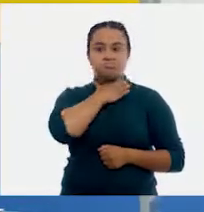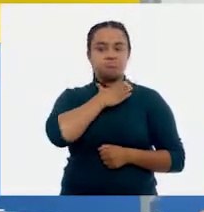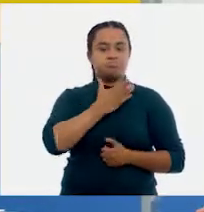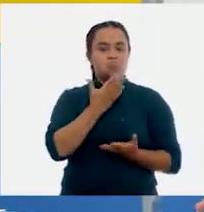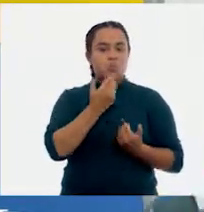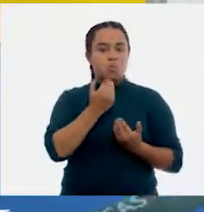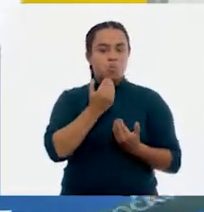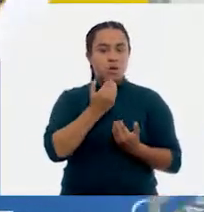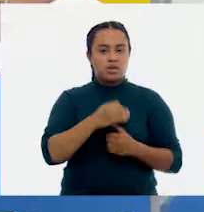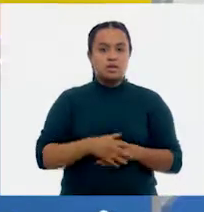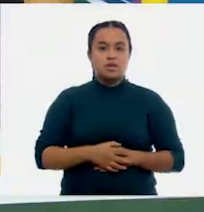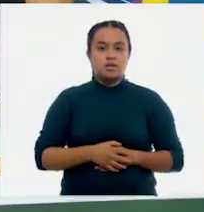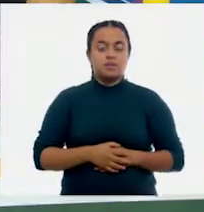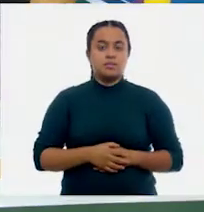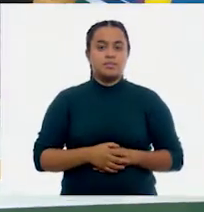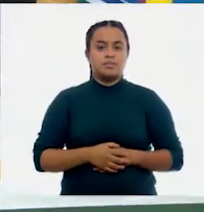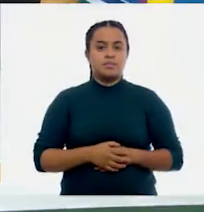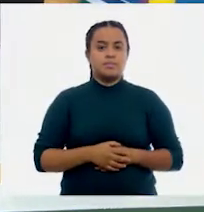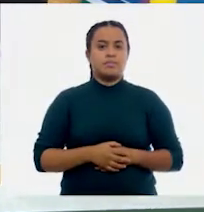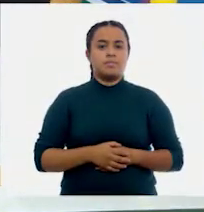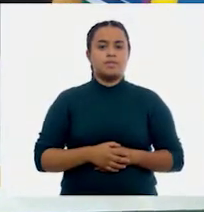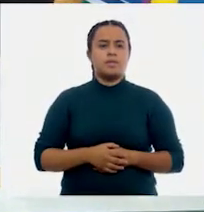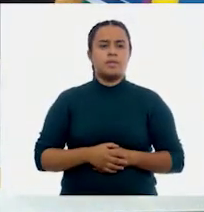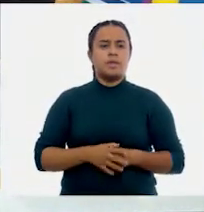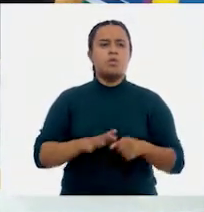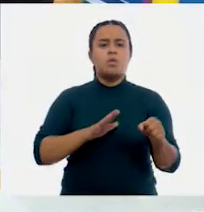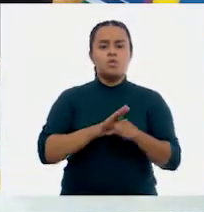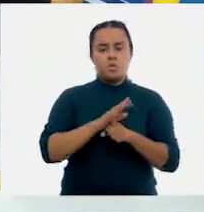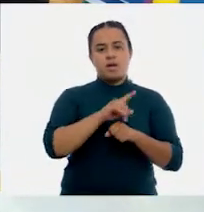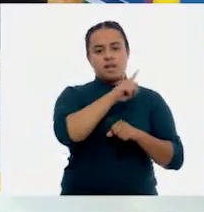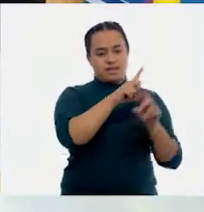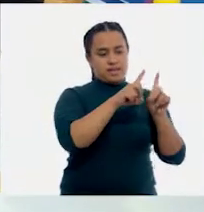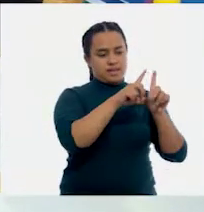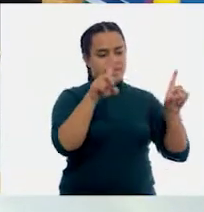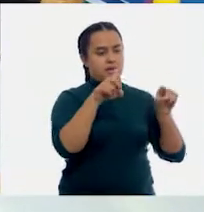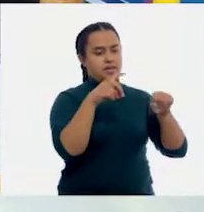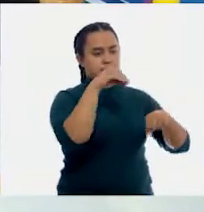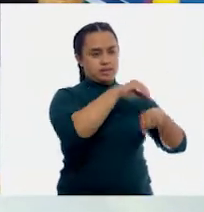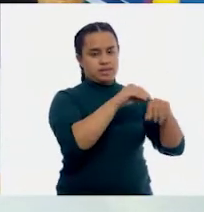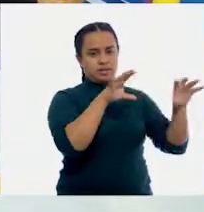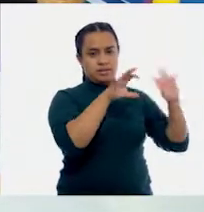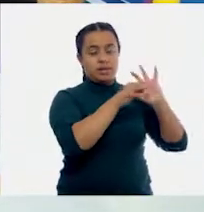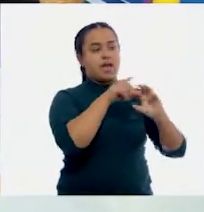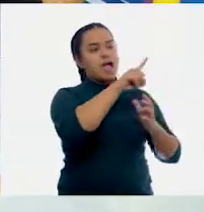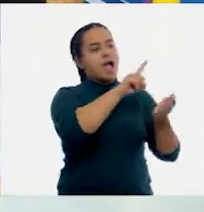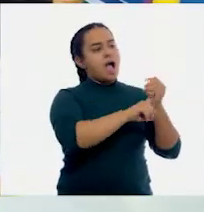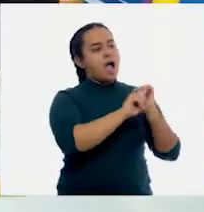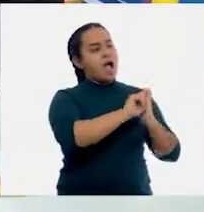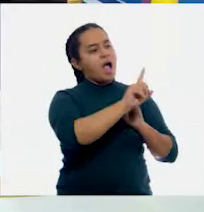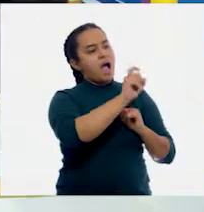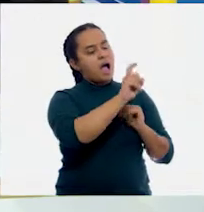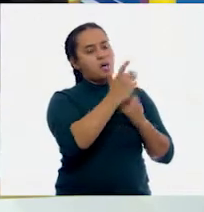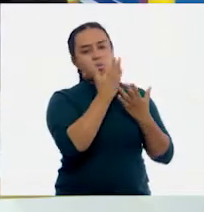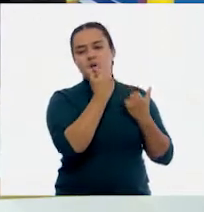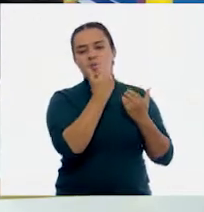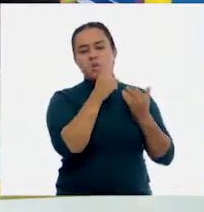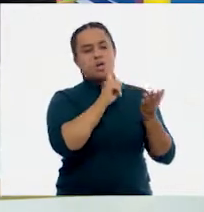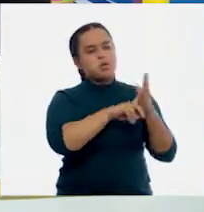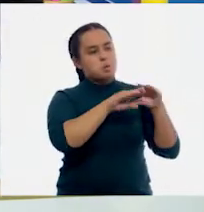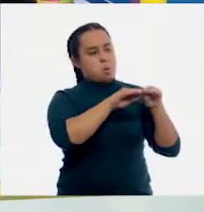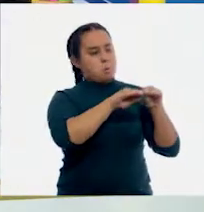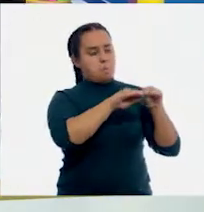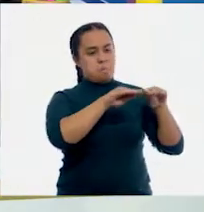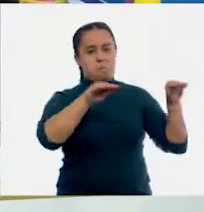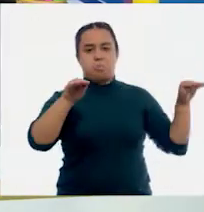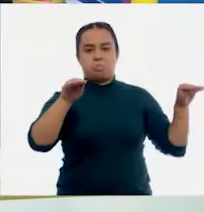es escasa? Ah, entonces iría aquí, maestro. El ¿no? matorral o desierto. Perfecto, porque pues no hay Es agua. una de las Es un lugar características. seco, Así